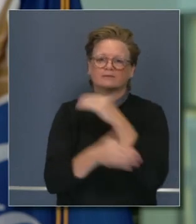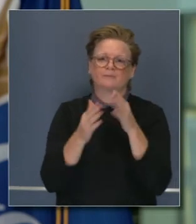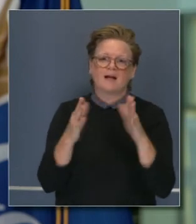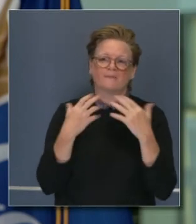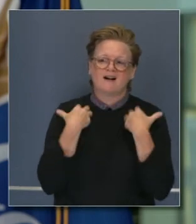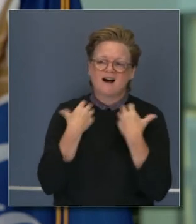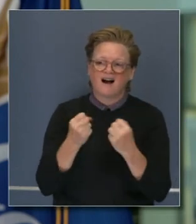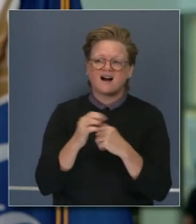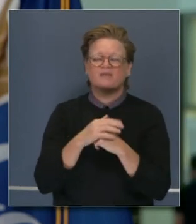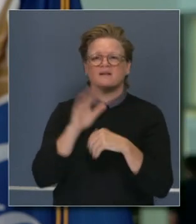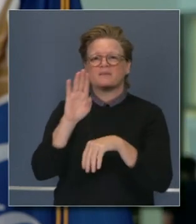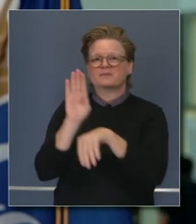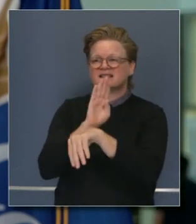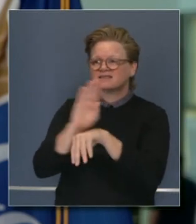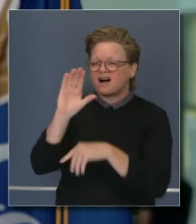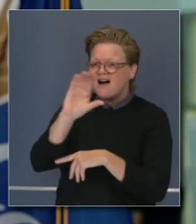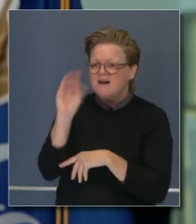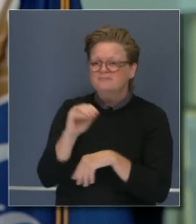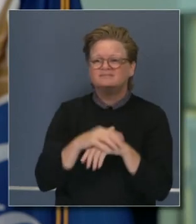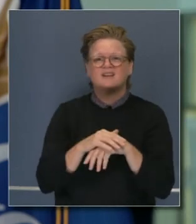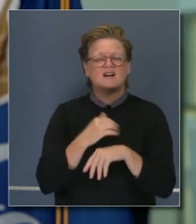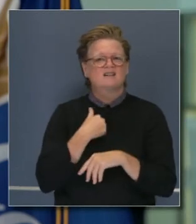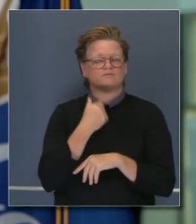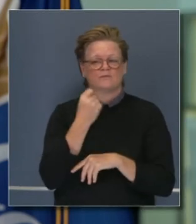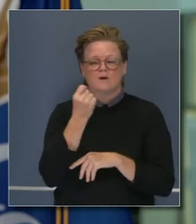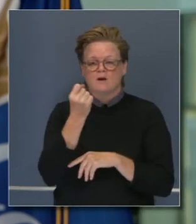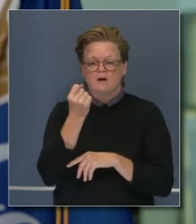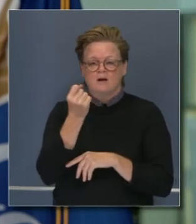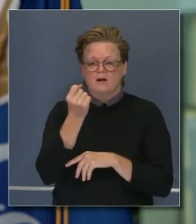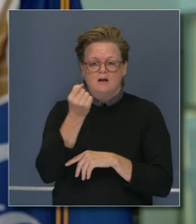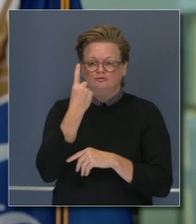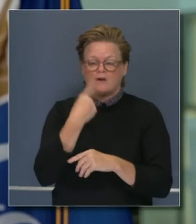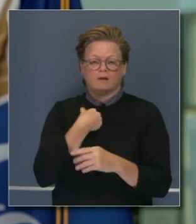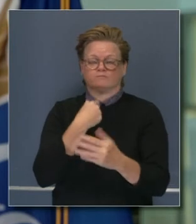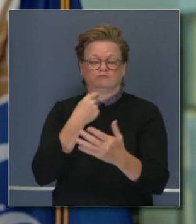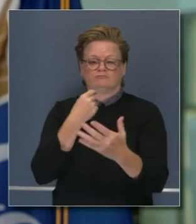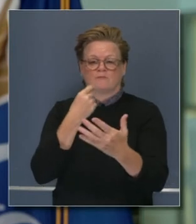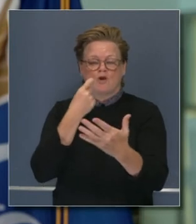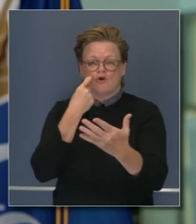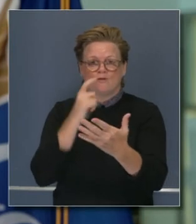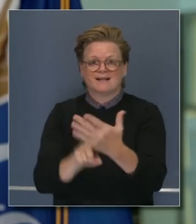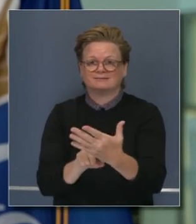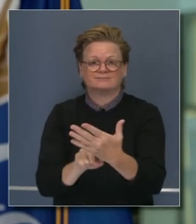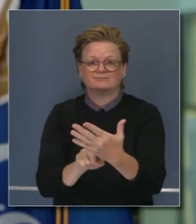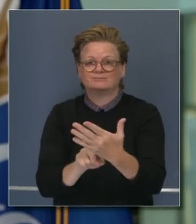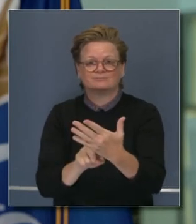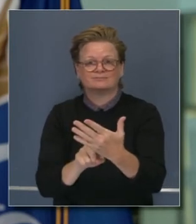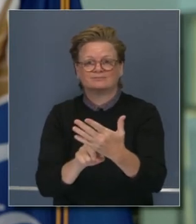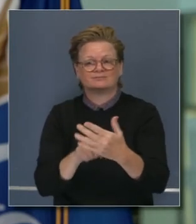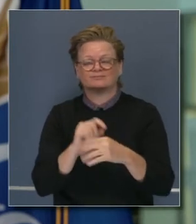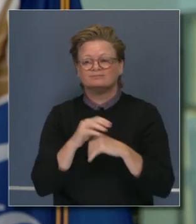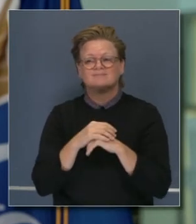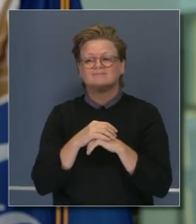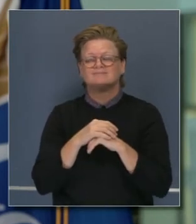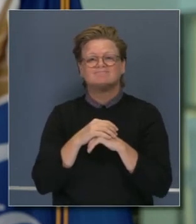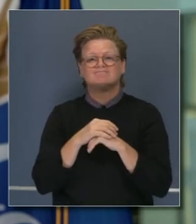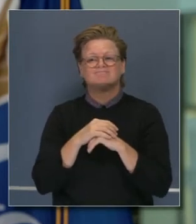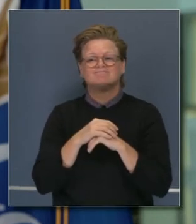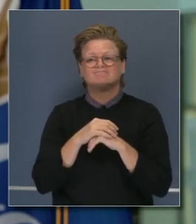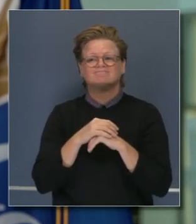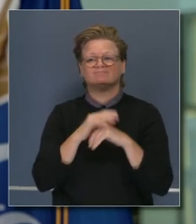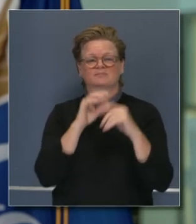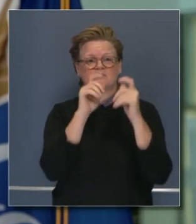la comunidad comercial que han trabajado con nosotros. Y finalmente quiero reconocer que cuando uno presenta algo tan